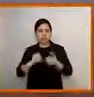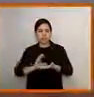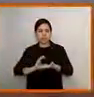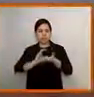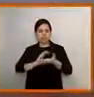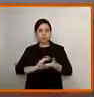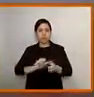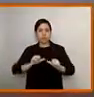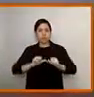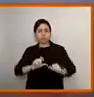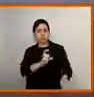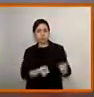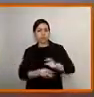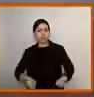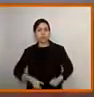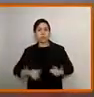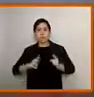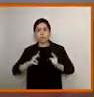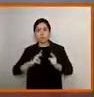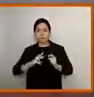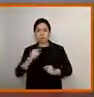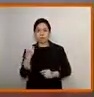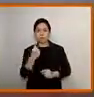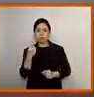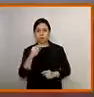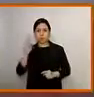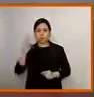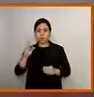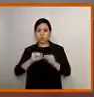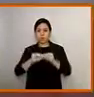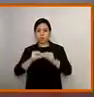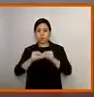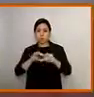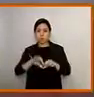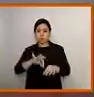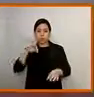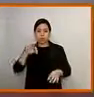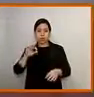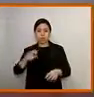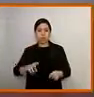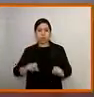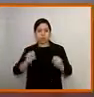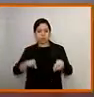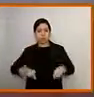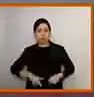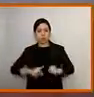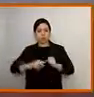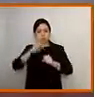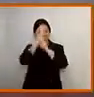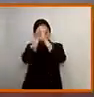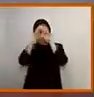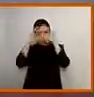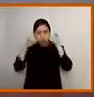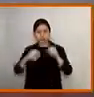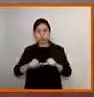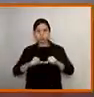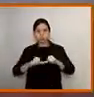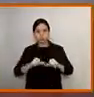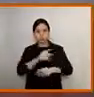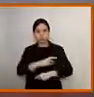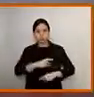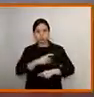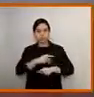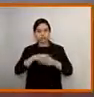sigue cambiando vidas por completo. Con tan solo 6 números que tú elijas, vas a vivir cada uno de tus sueños. Y continuamos la